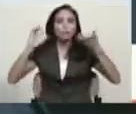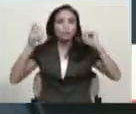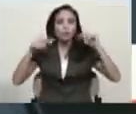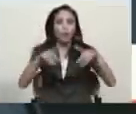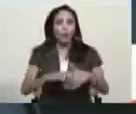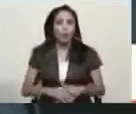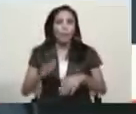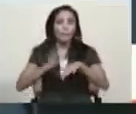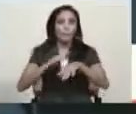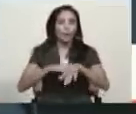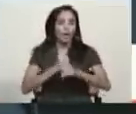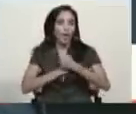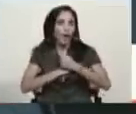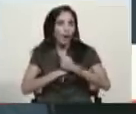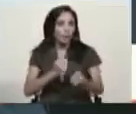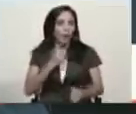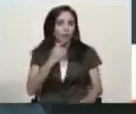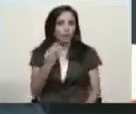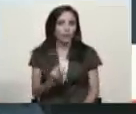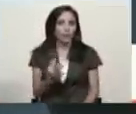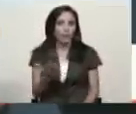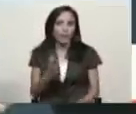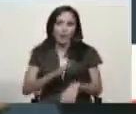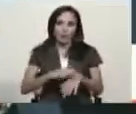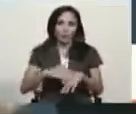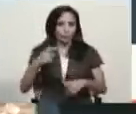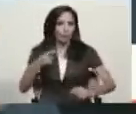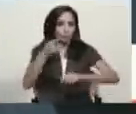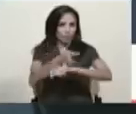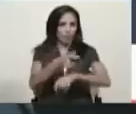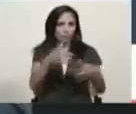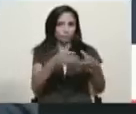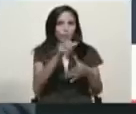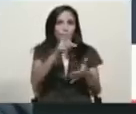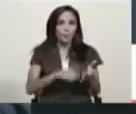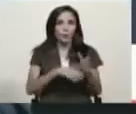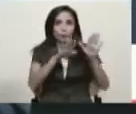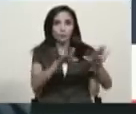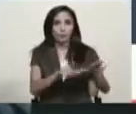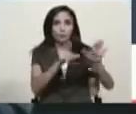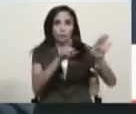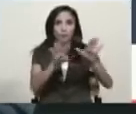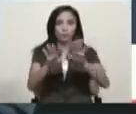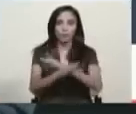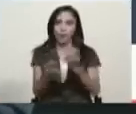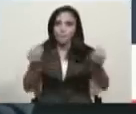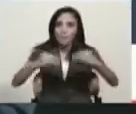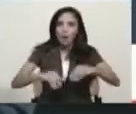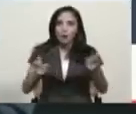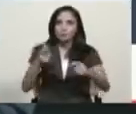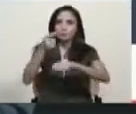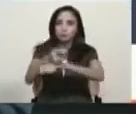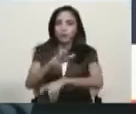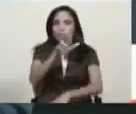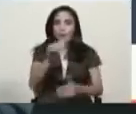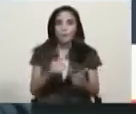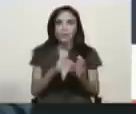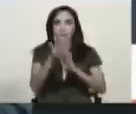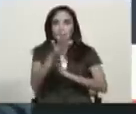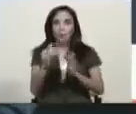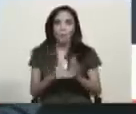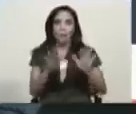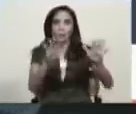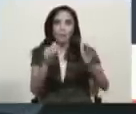y del amor. Pero es que si yo digo, si hemos podido graduar 1.469, ¿por qué no podemos graduar 3.000, 5.000, 10.000,